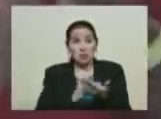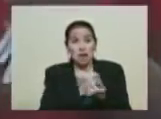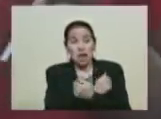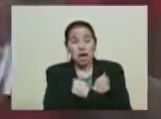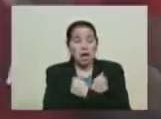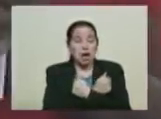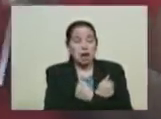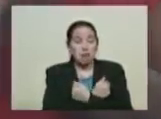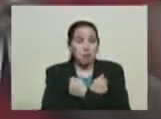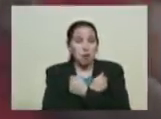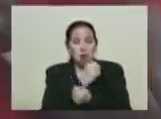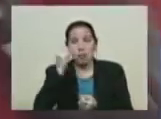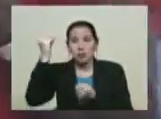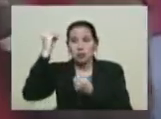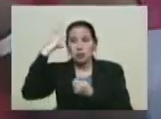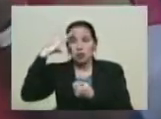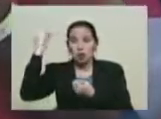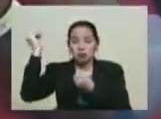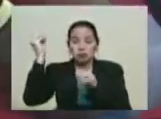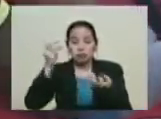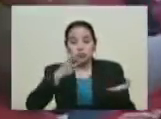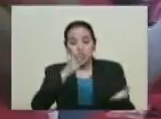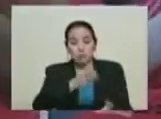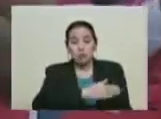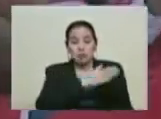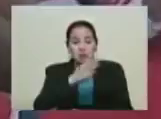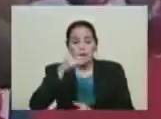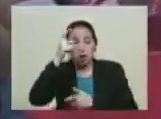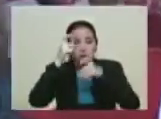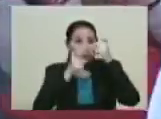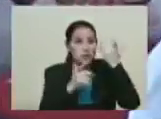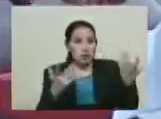las bendiciones del pueblo de Nueva Esparta.